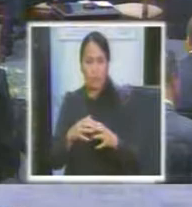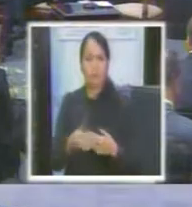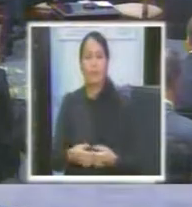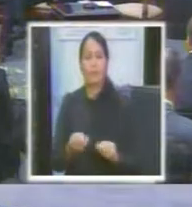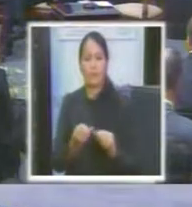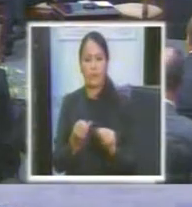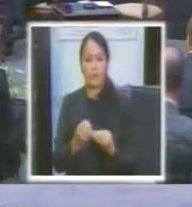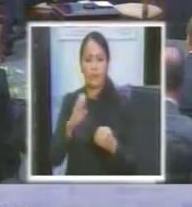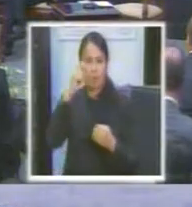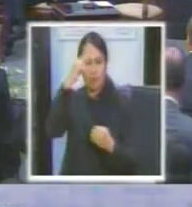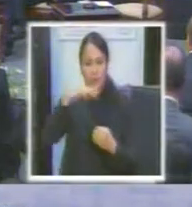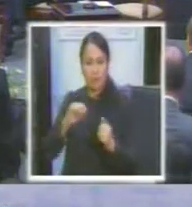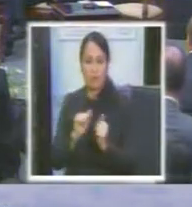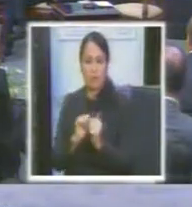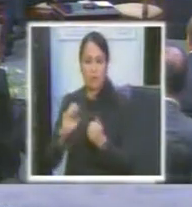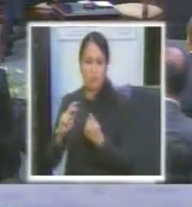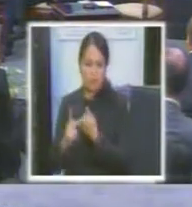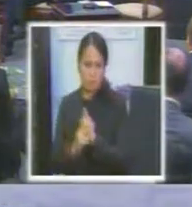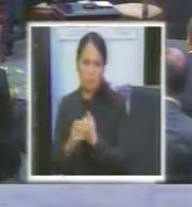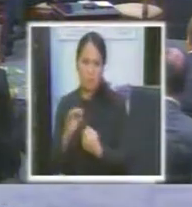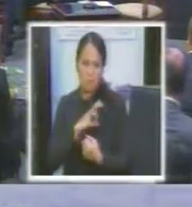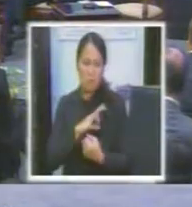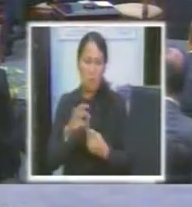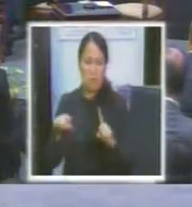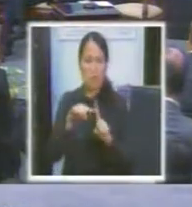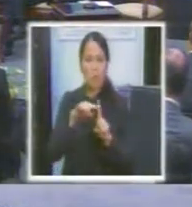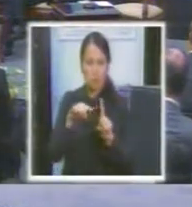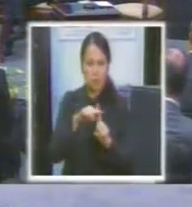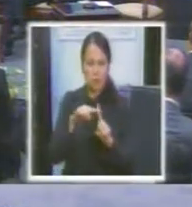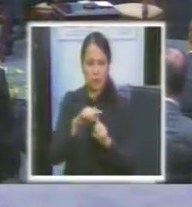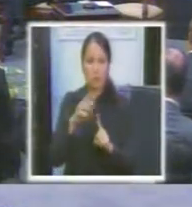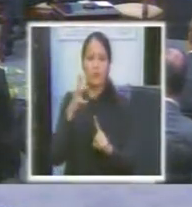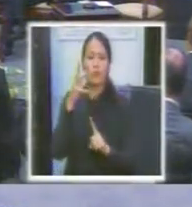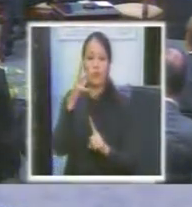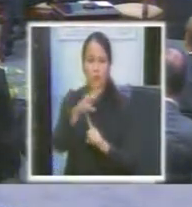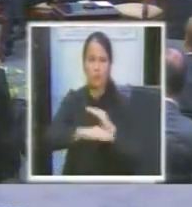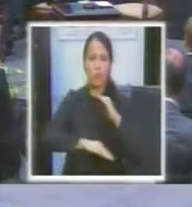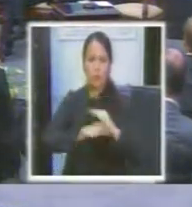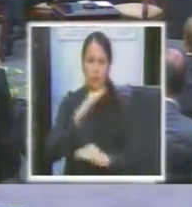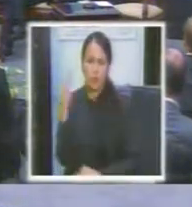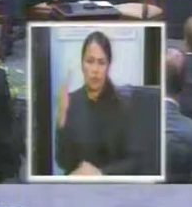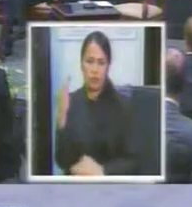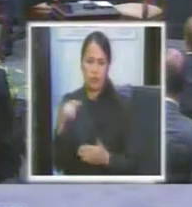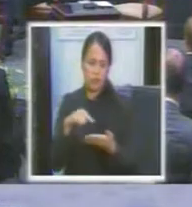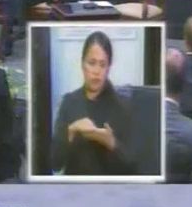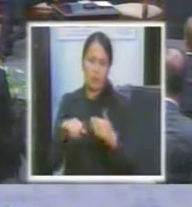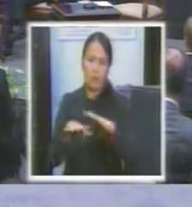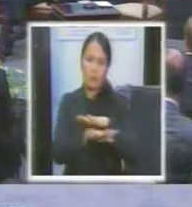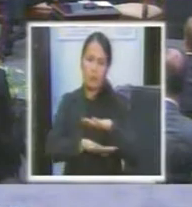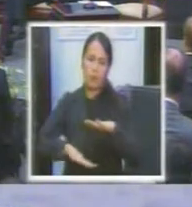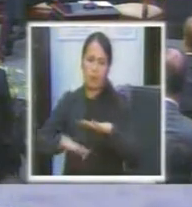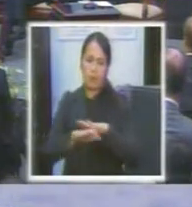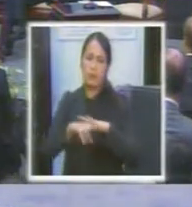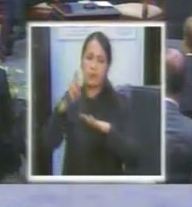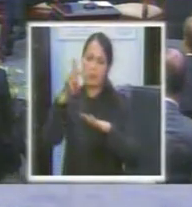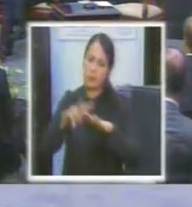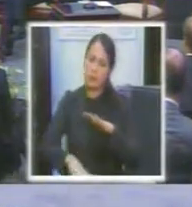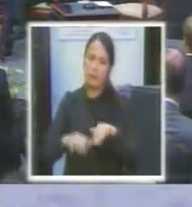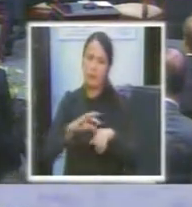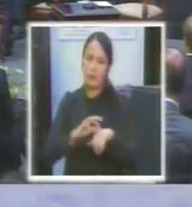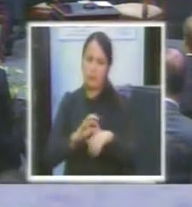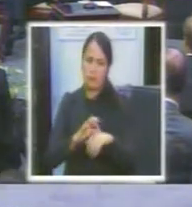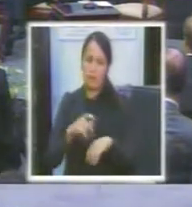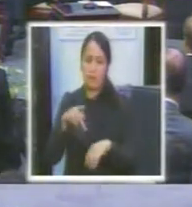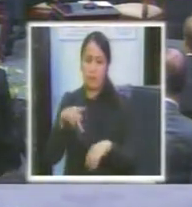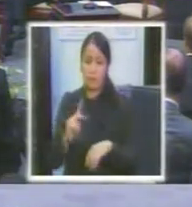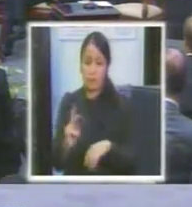todavía puede verse de manera optimista como un instrumento promisorio sobre bases de análisis realista. Pero esto no implica